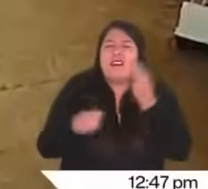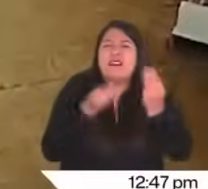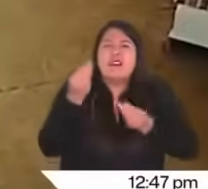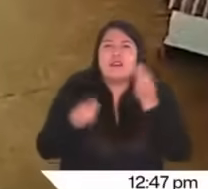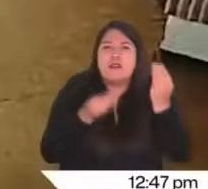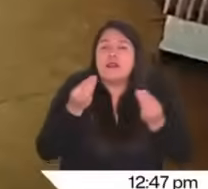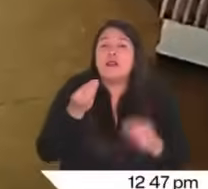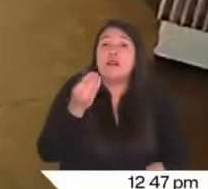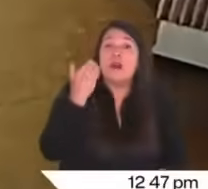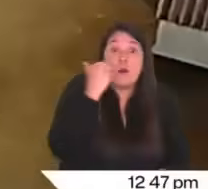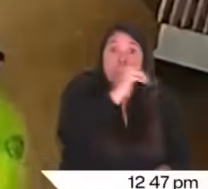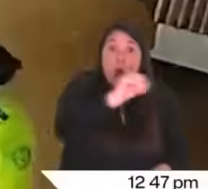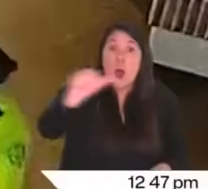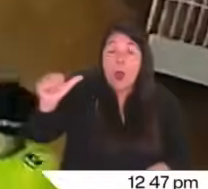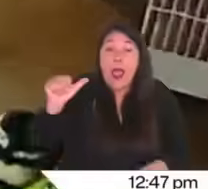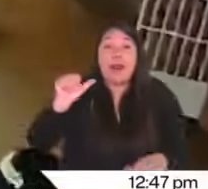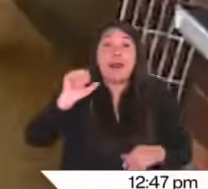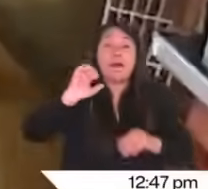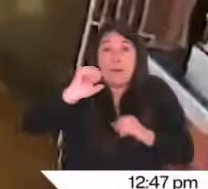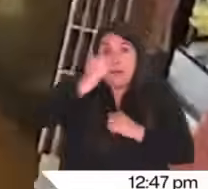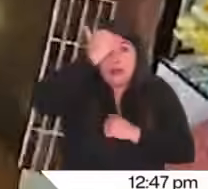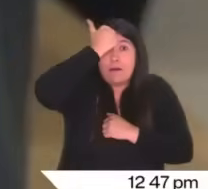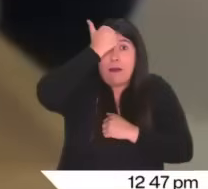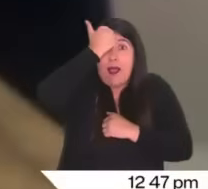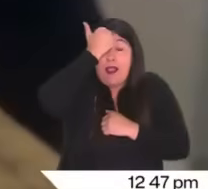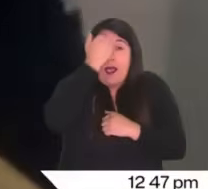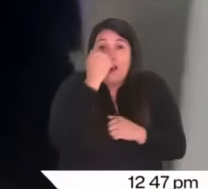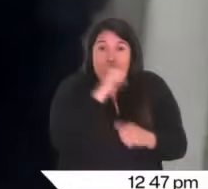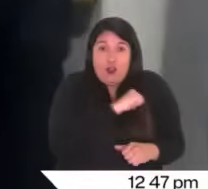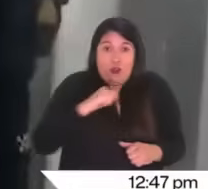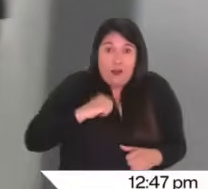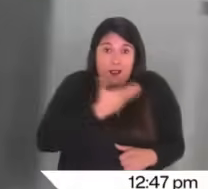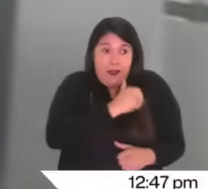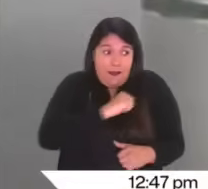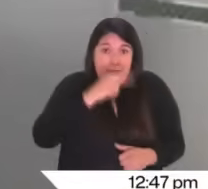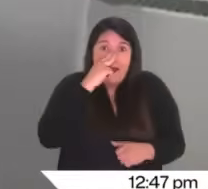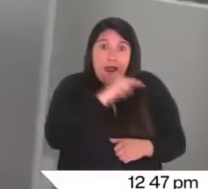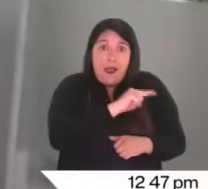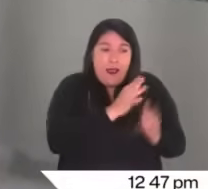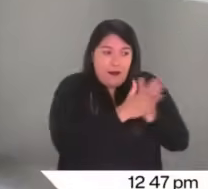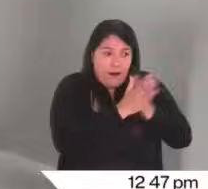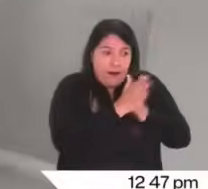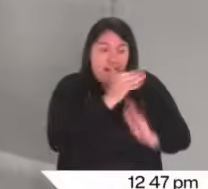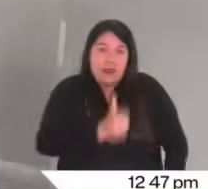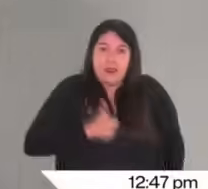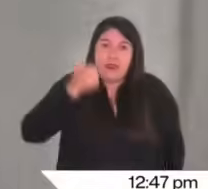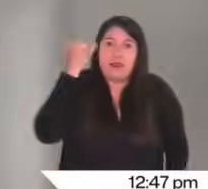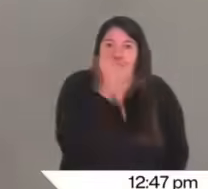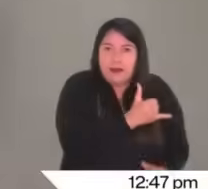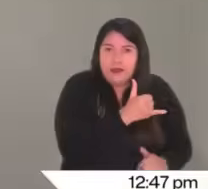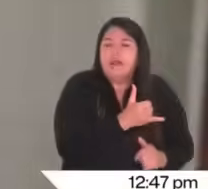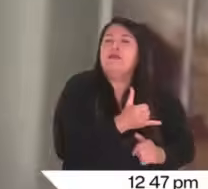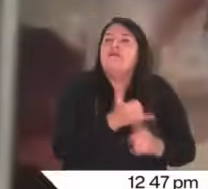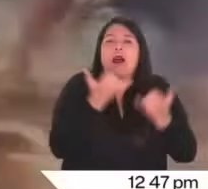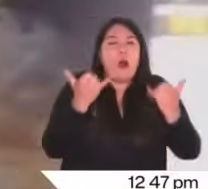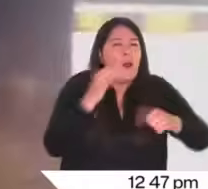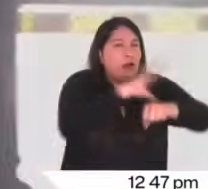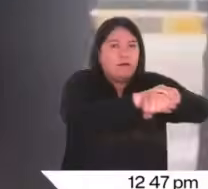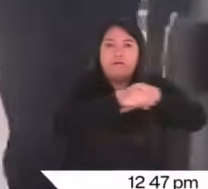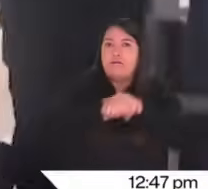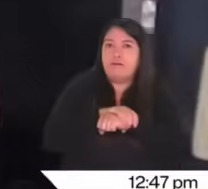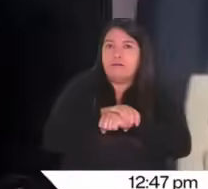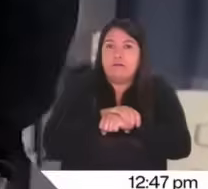a las mujeres cabeza de hogar para luego atacar a sus hijas. Alias El Zorro fue cobijado con medida preventiva de libertad.